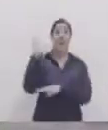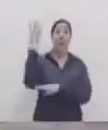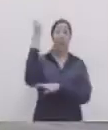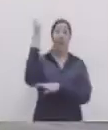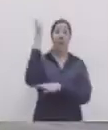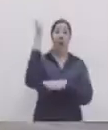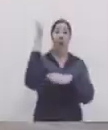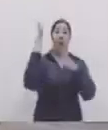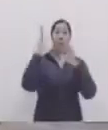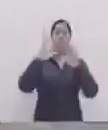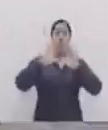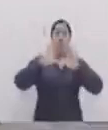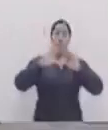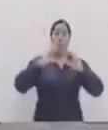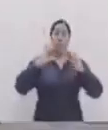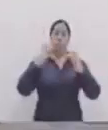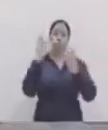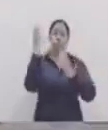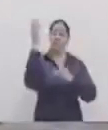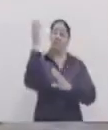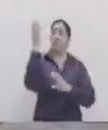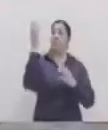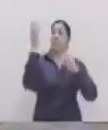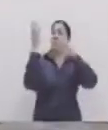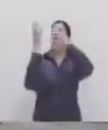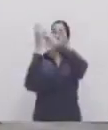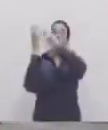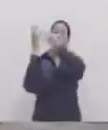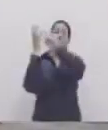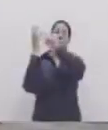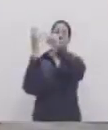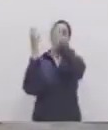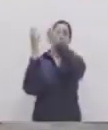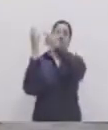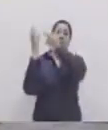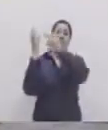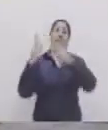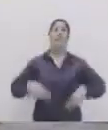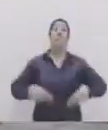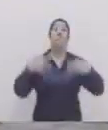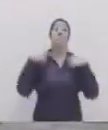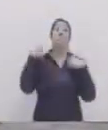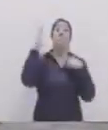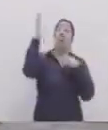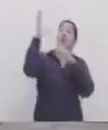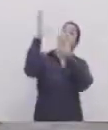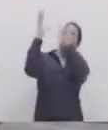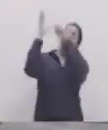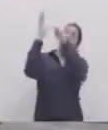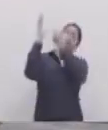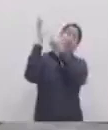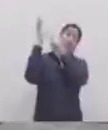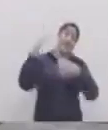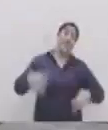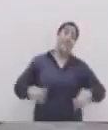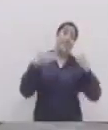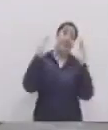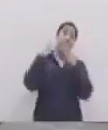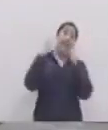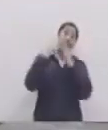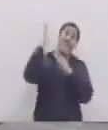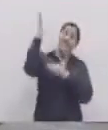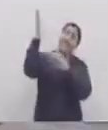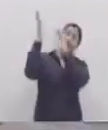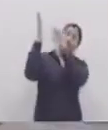en el centro de los árboles, significa que las lluvias invernales van a ser bastante fuertes. ¿Por